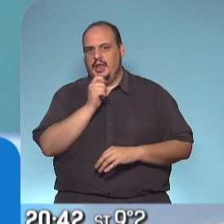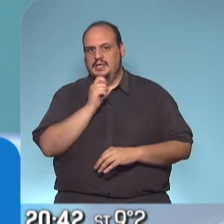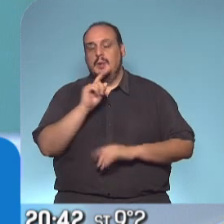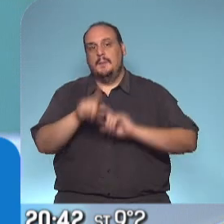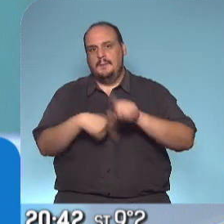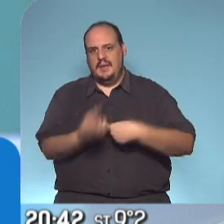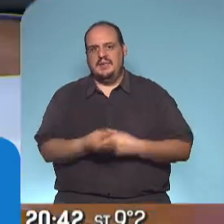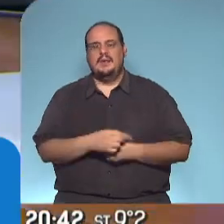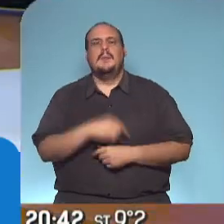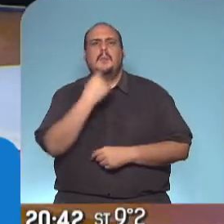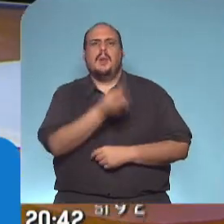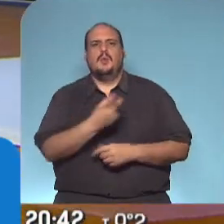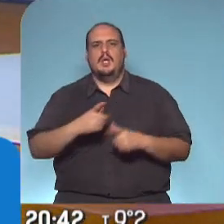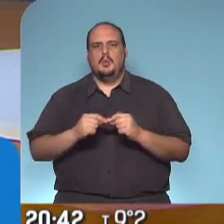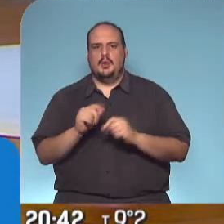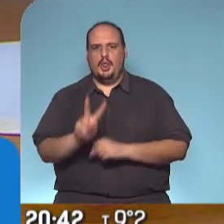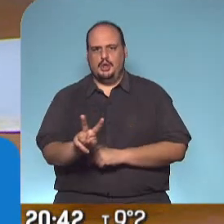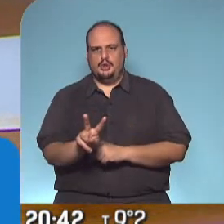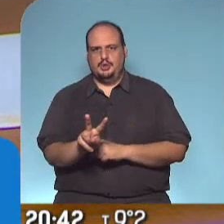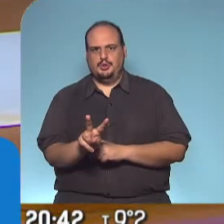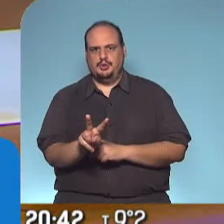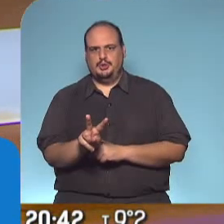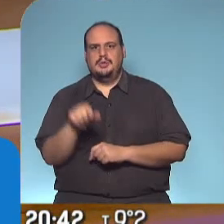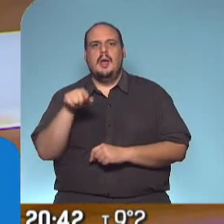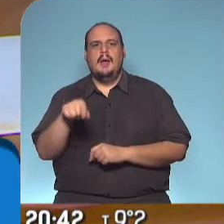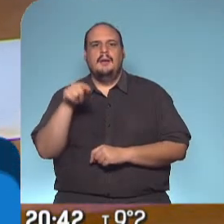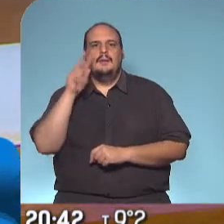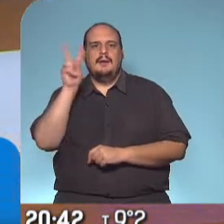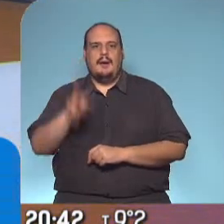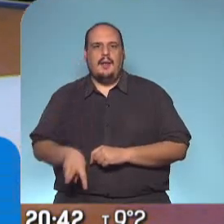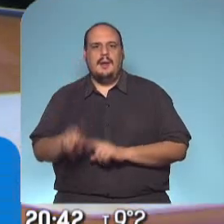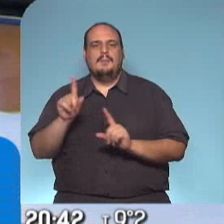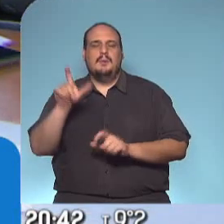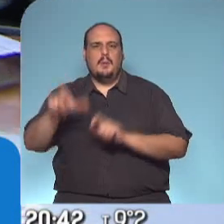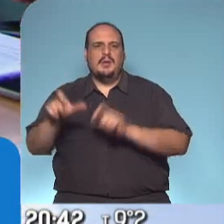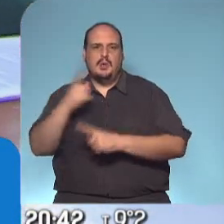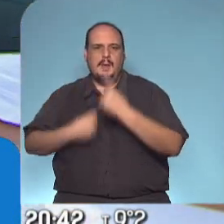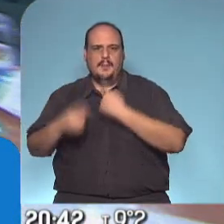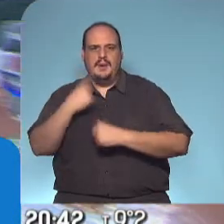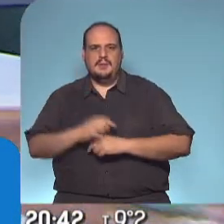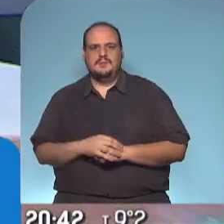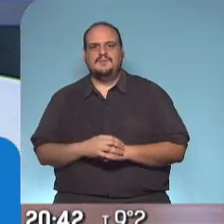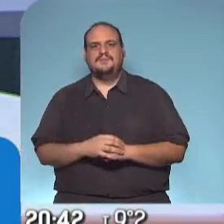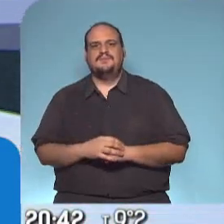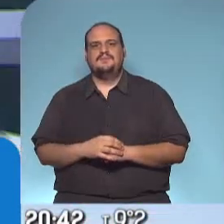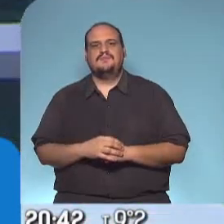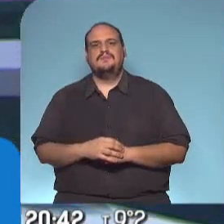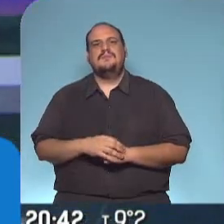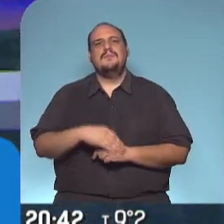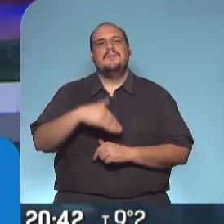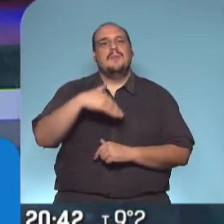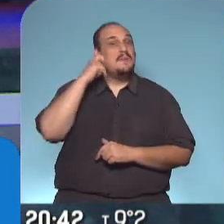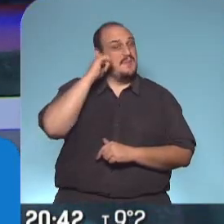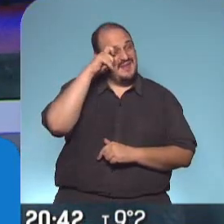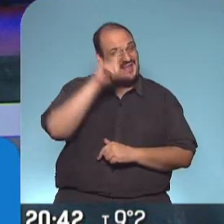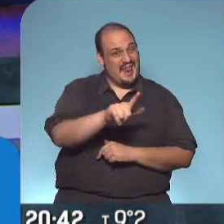mañana. Segunda pregunta. Estamos empezando a leer lo que consulta la gente. Miguel, la mamá de Miguel no